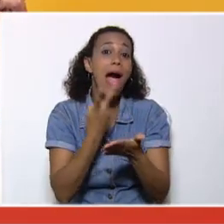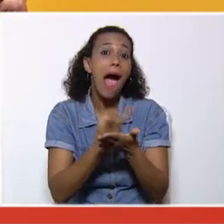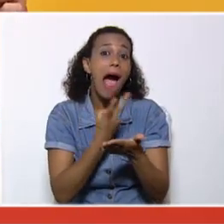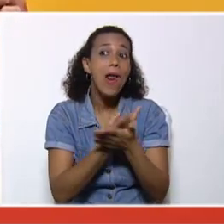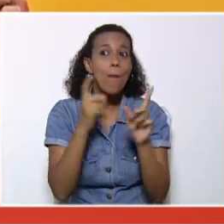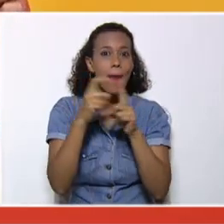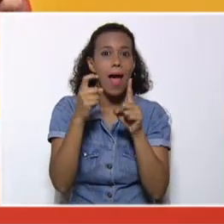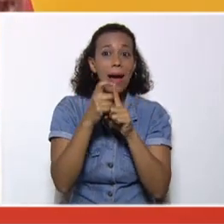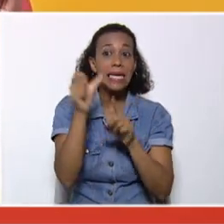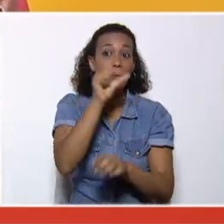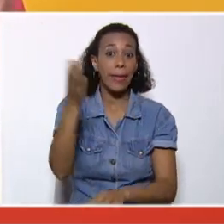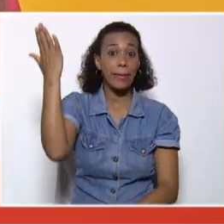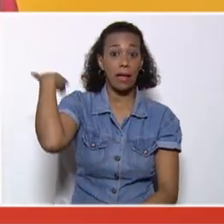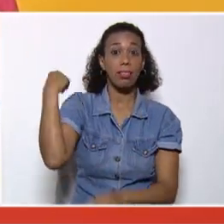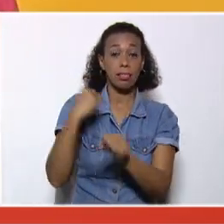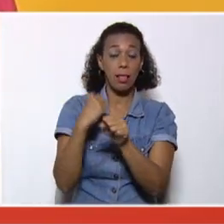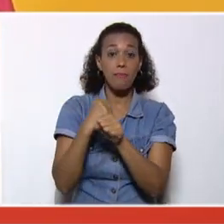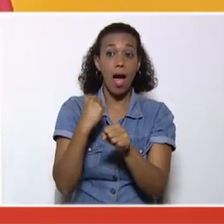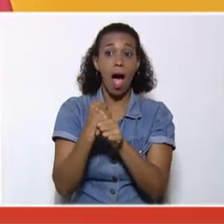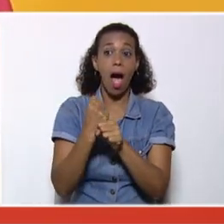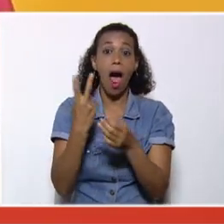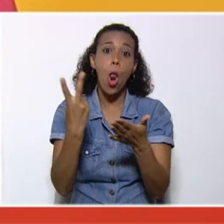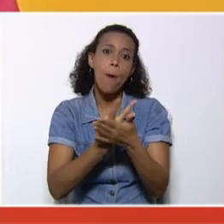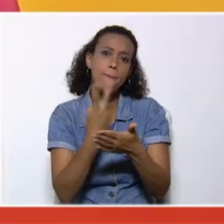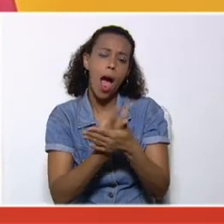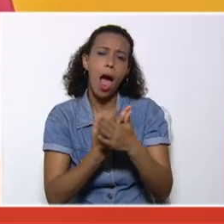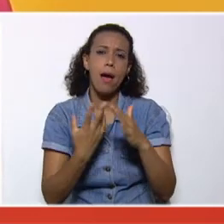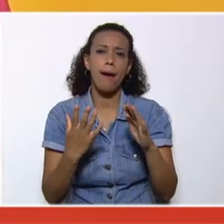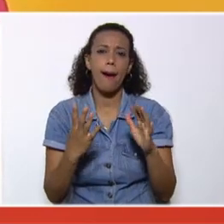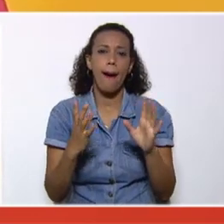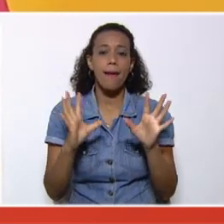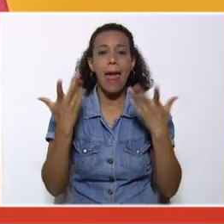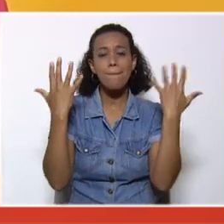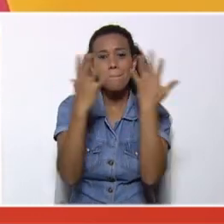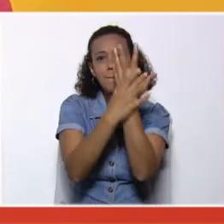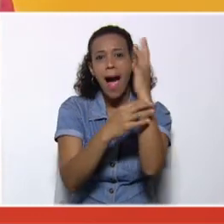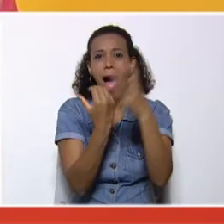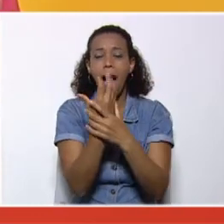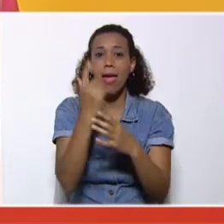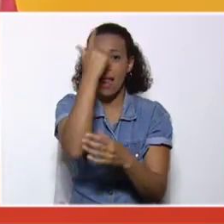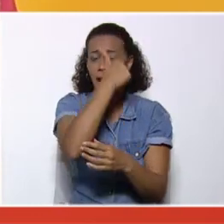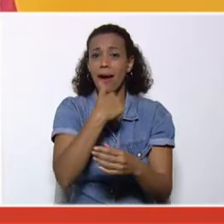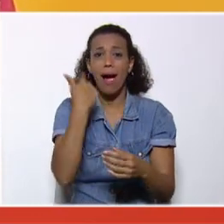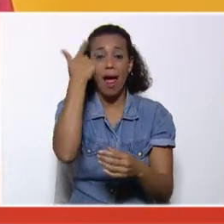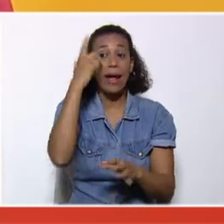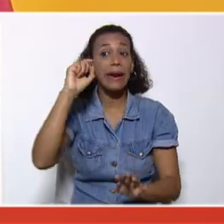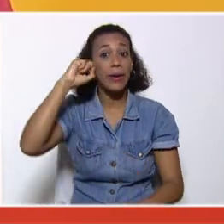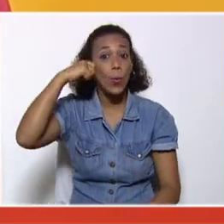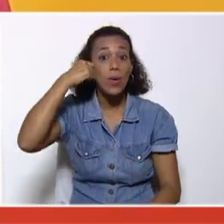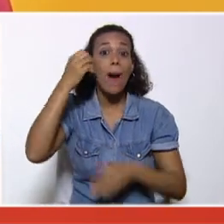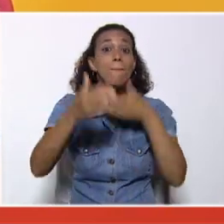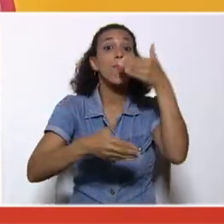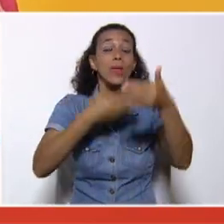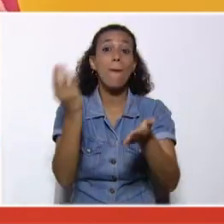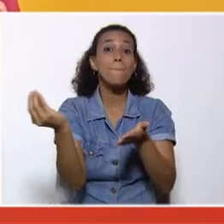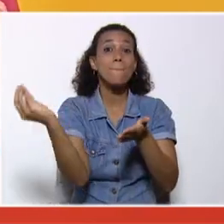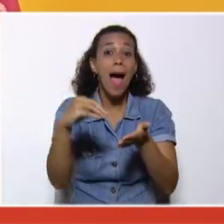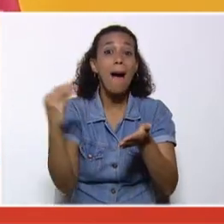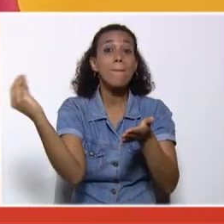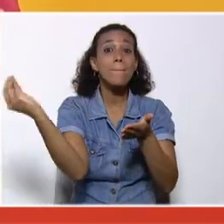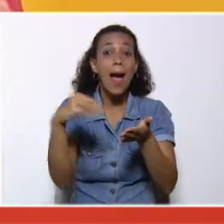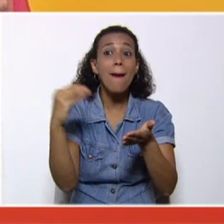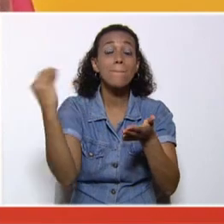en semanas anteriores hemos trabajado lo básico, las manos, la cara. Recuerden que progresivamente debemos